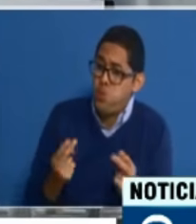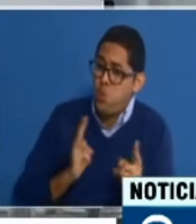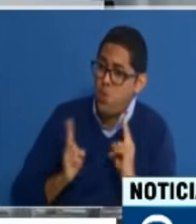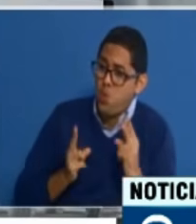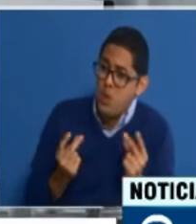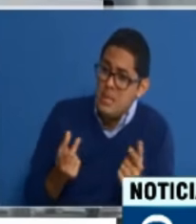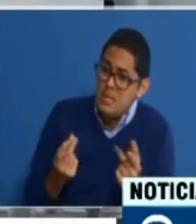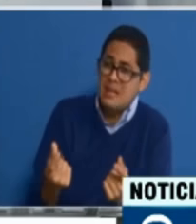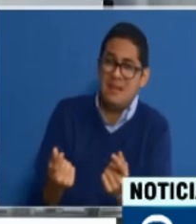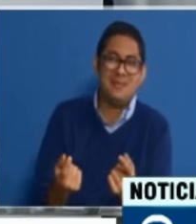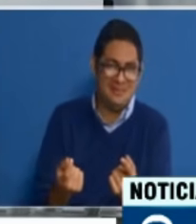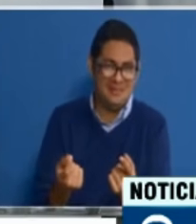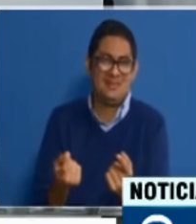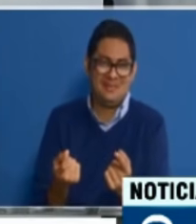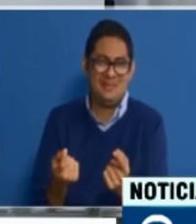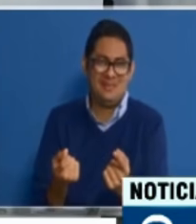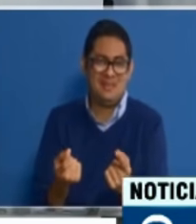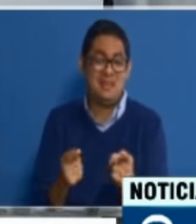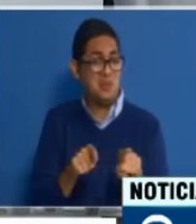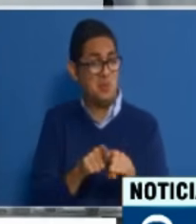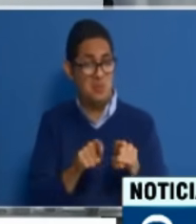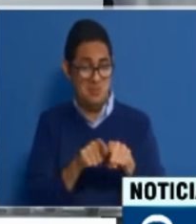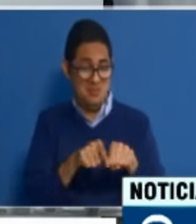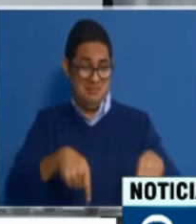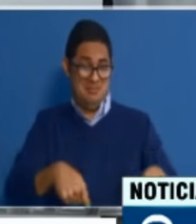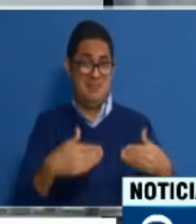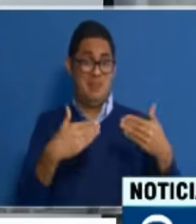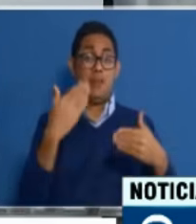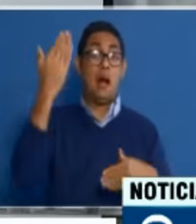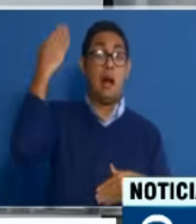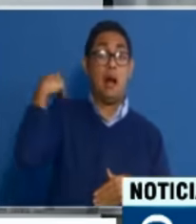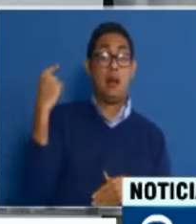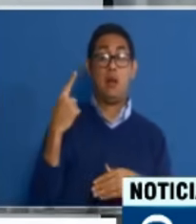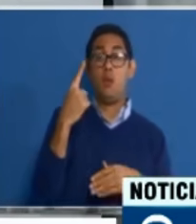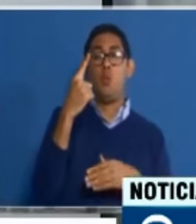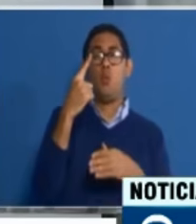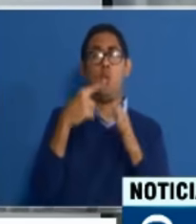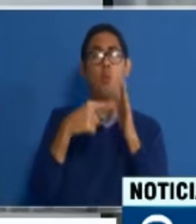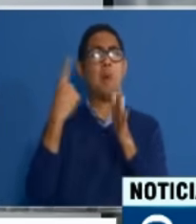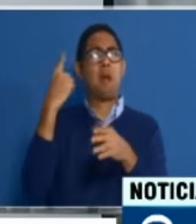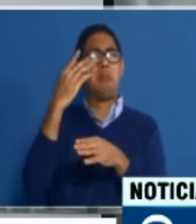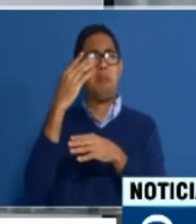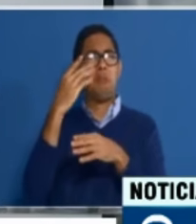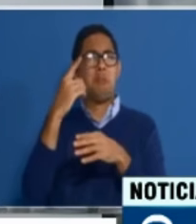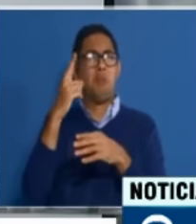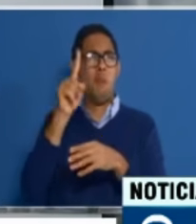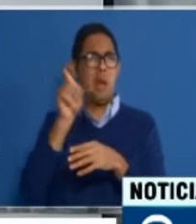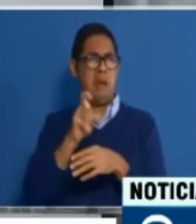que la vivimos dramáticamente hace mes y medio cuando nos llegó el primer caso.